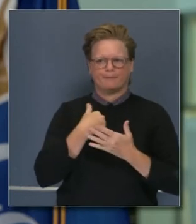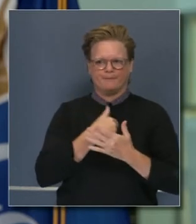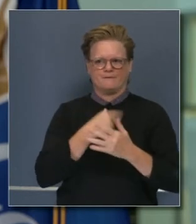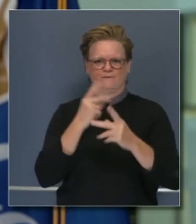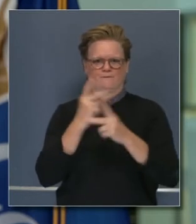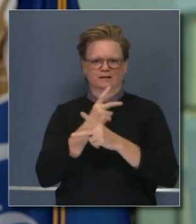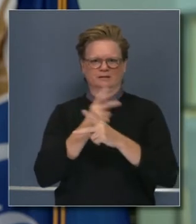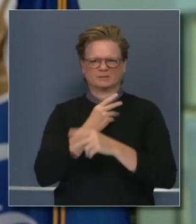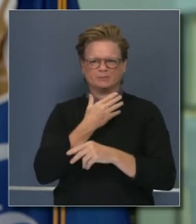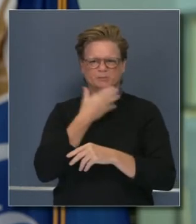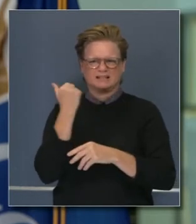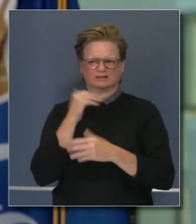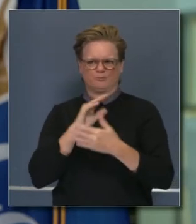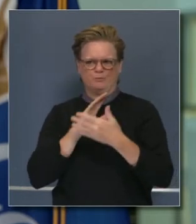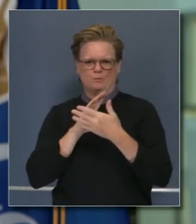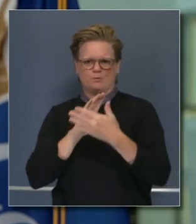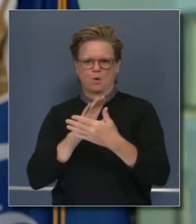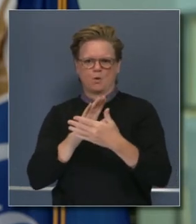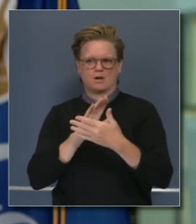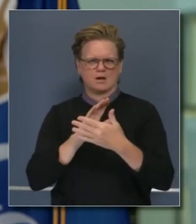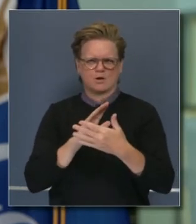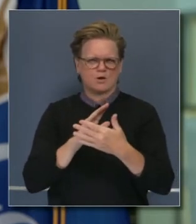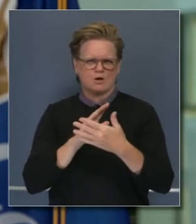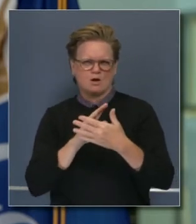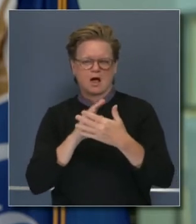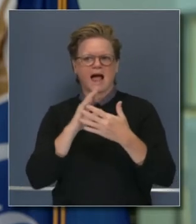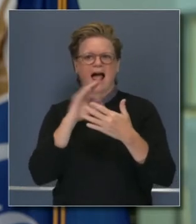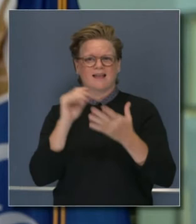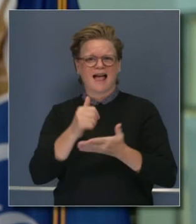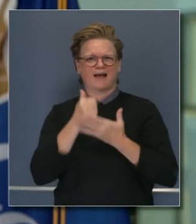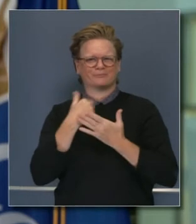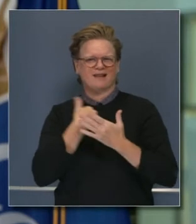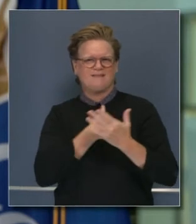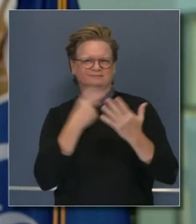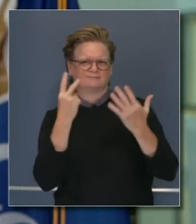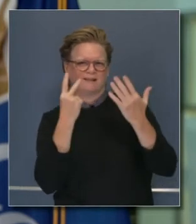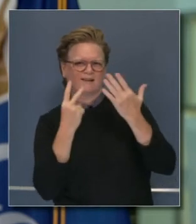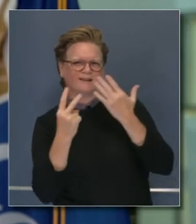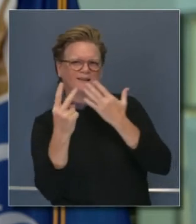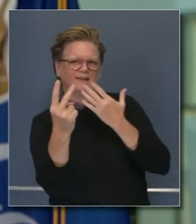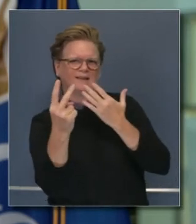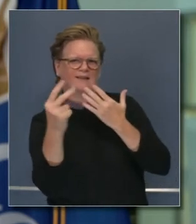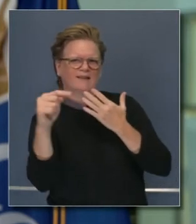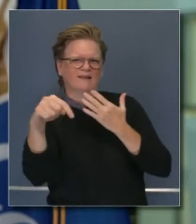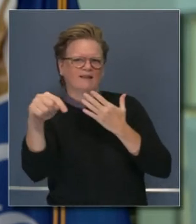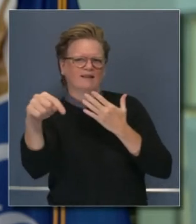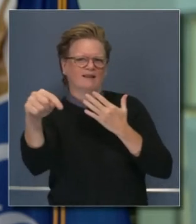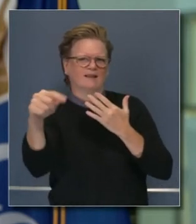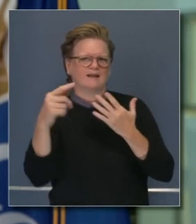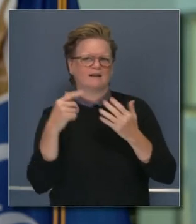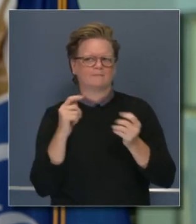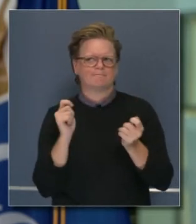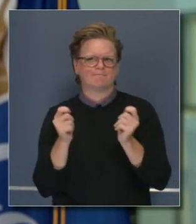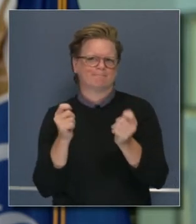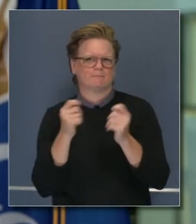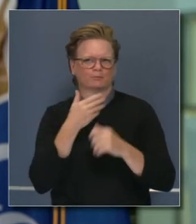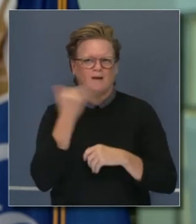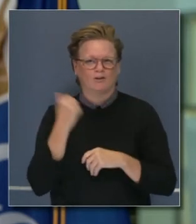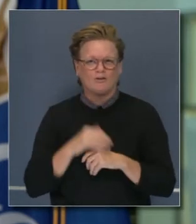qué etapa estamos en cada condado y hacia dónde nos dirigimos después en un transcurso de un